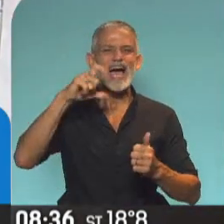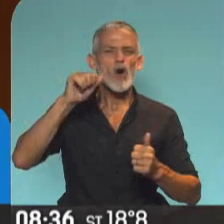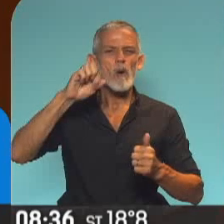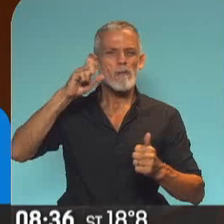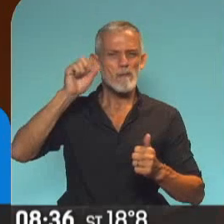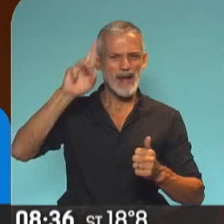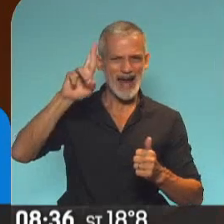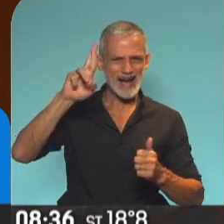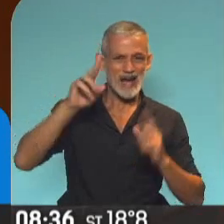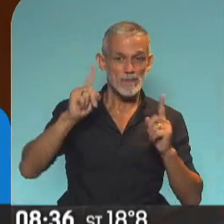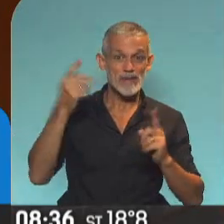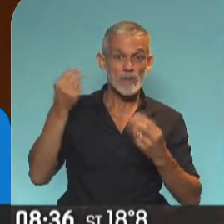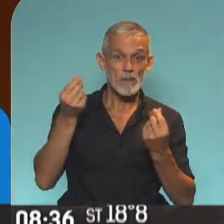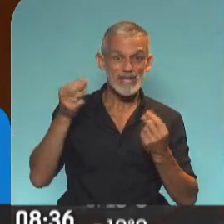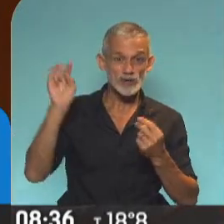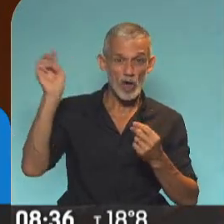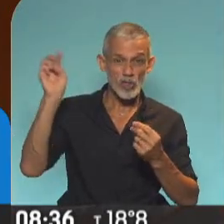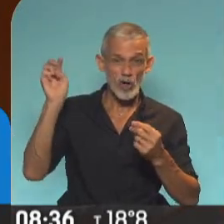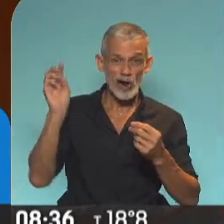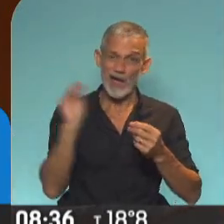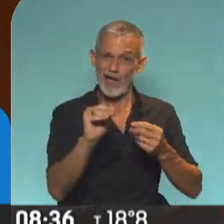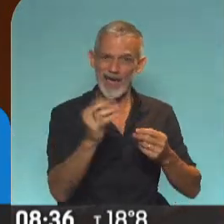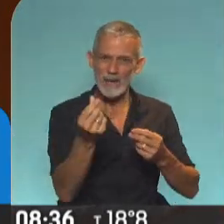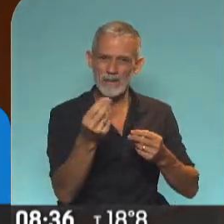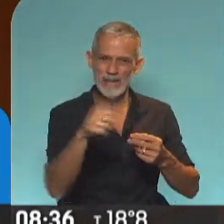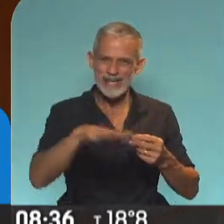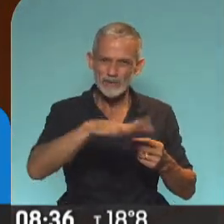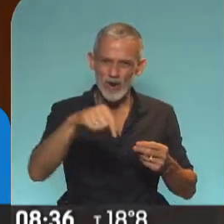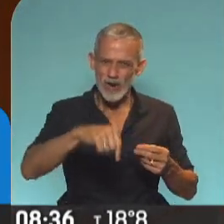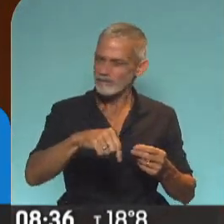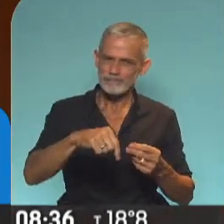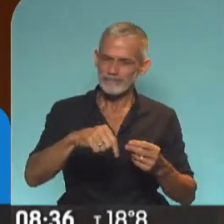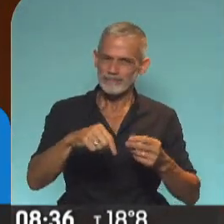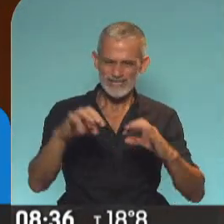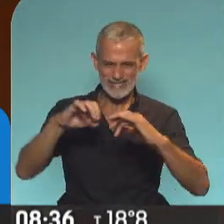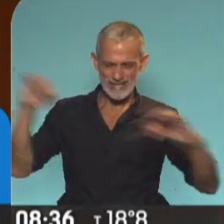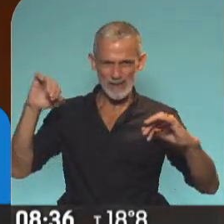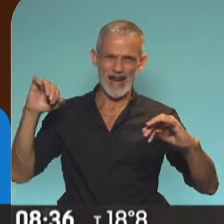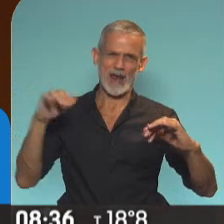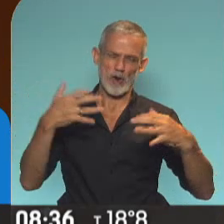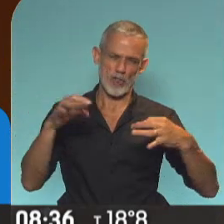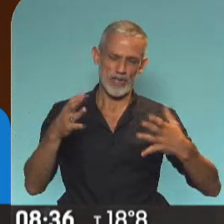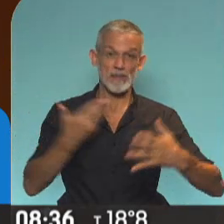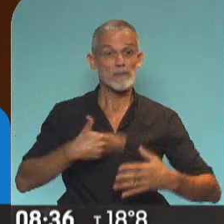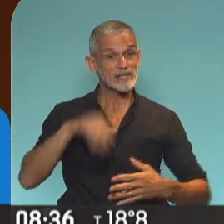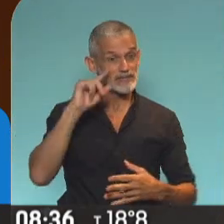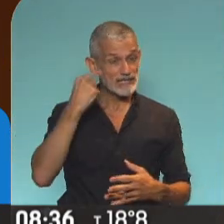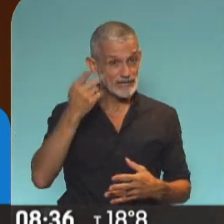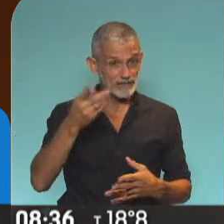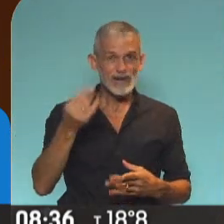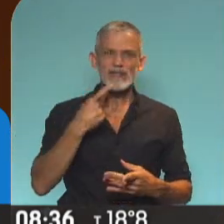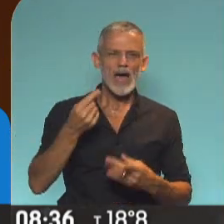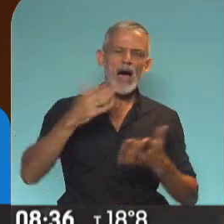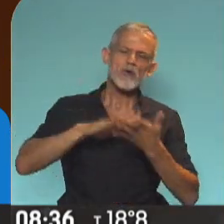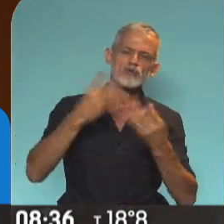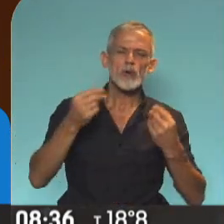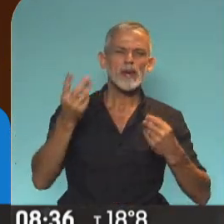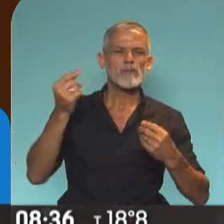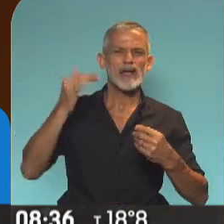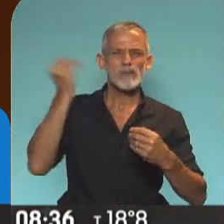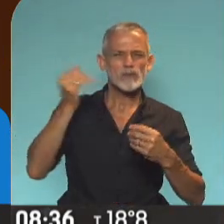los commodities y de los precios internacionales con los precios locales. Ahí el presidente habló de retenciones, habló